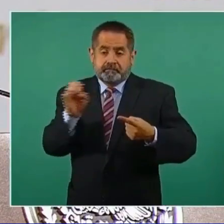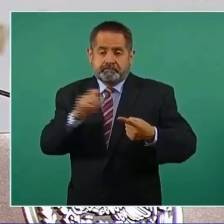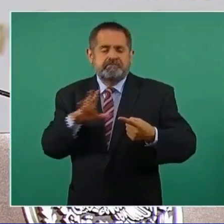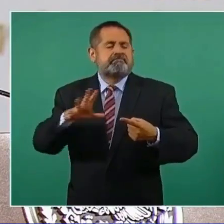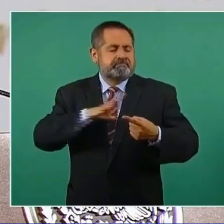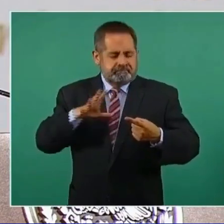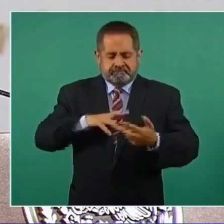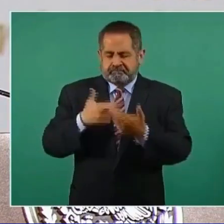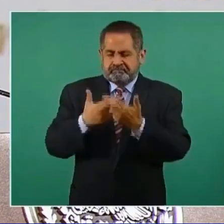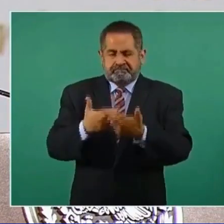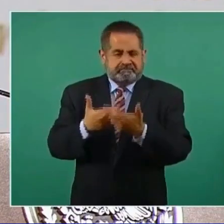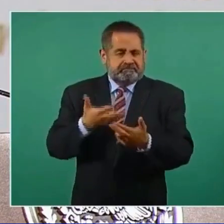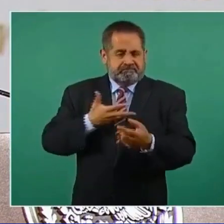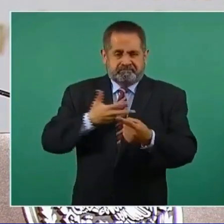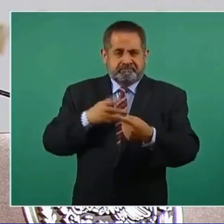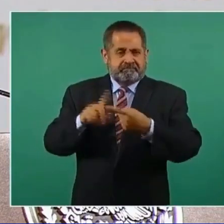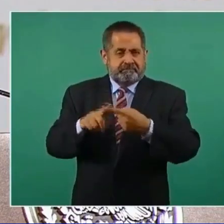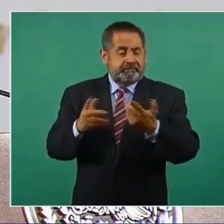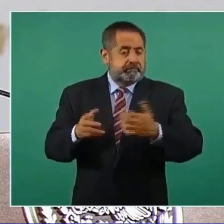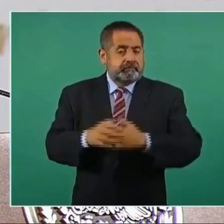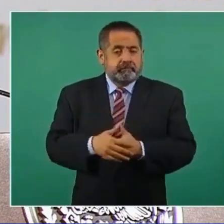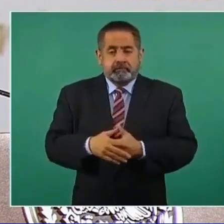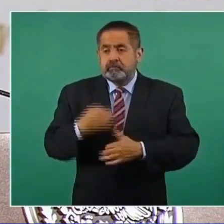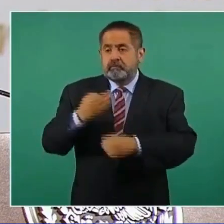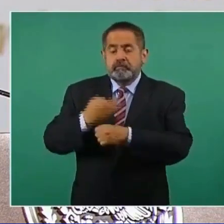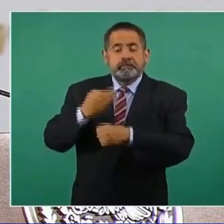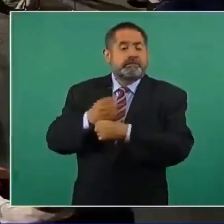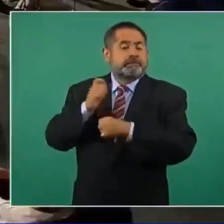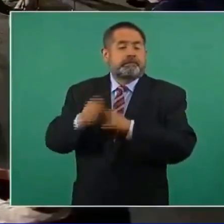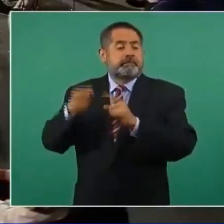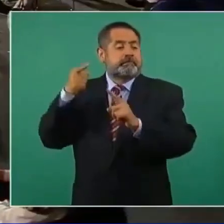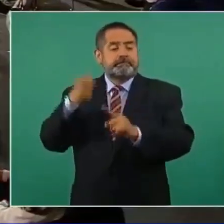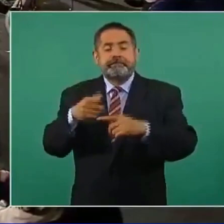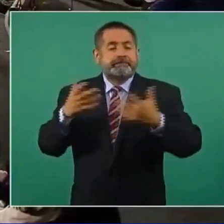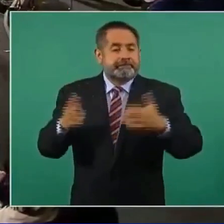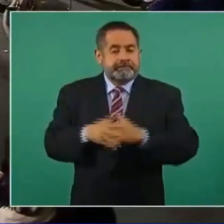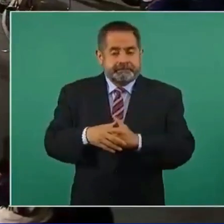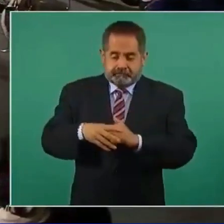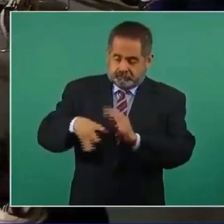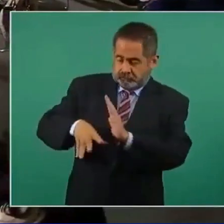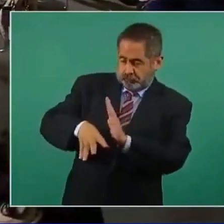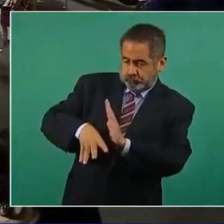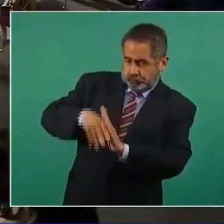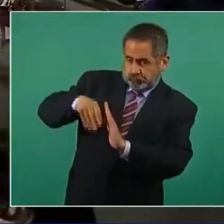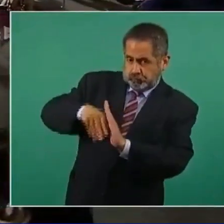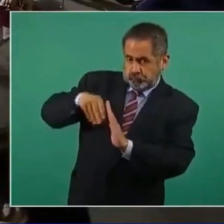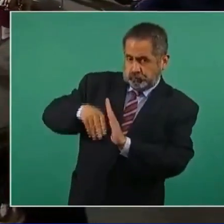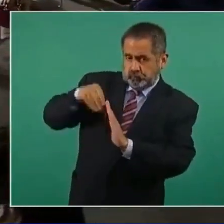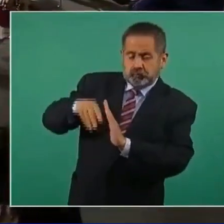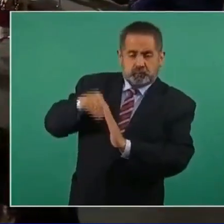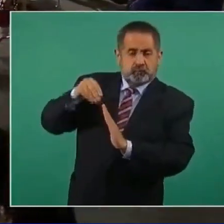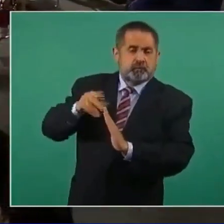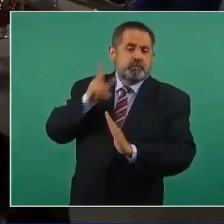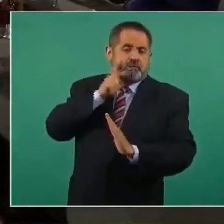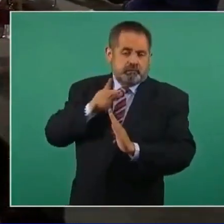Una función en esta nueva etapa es extraer el petróleo,